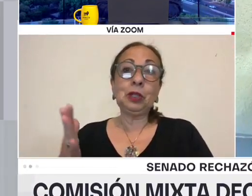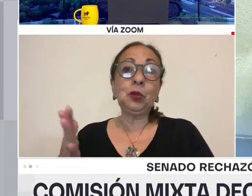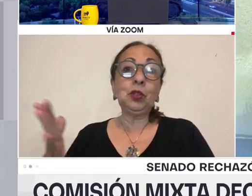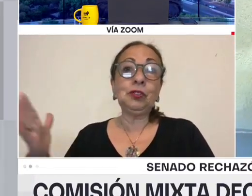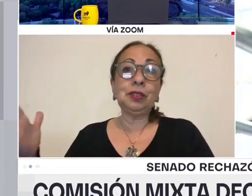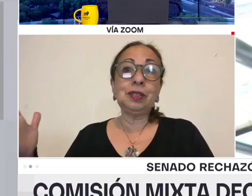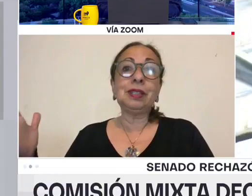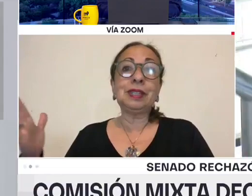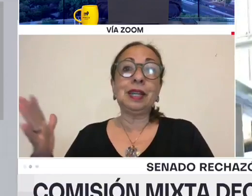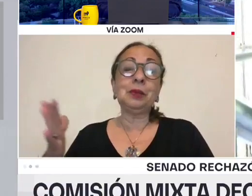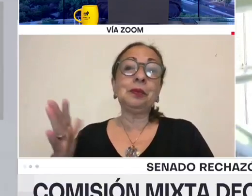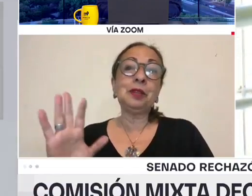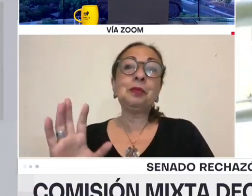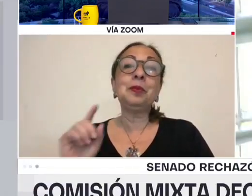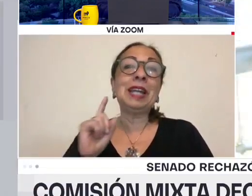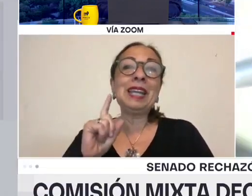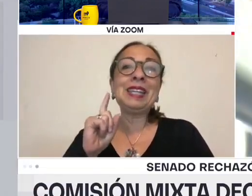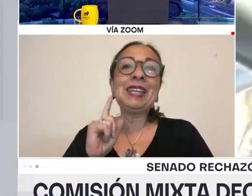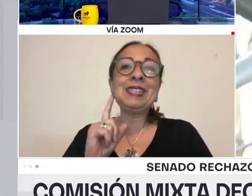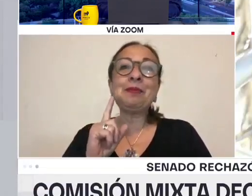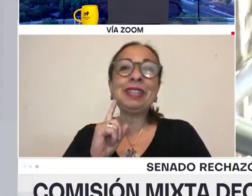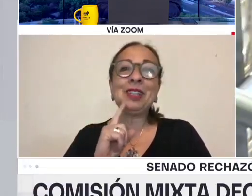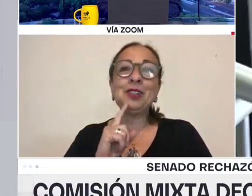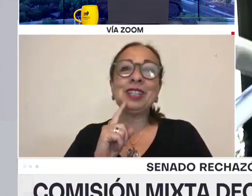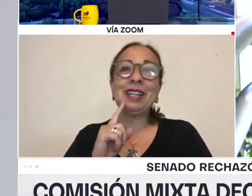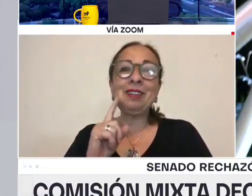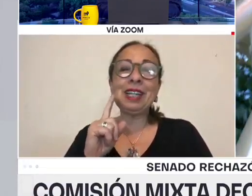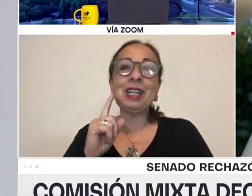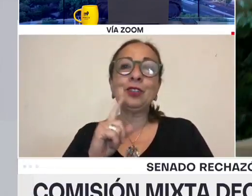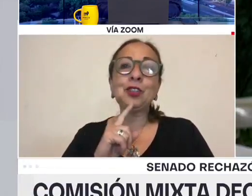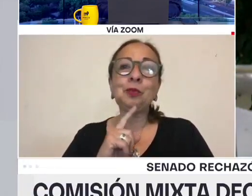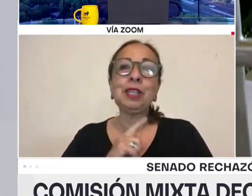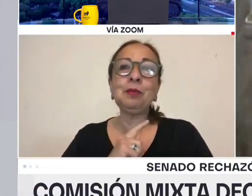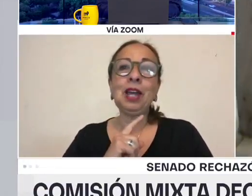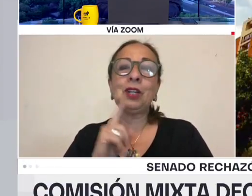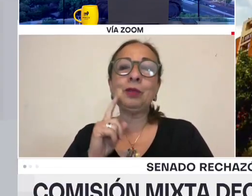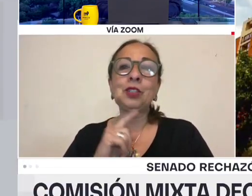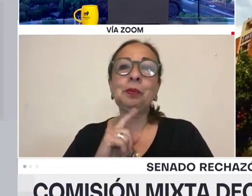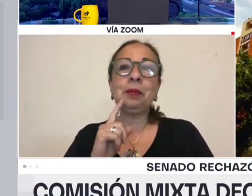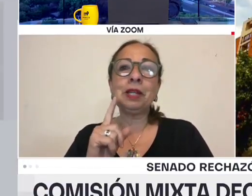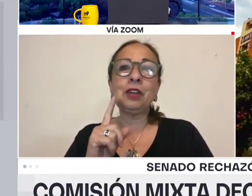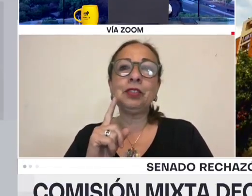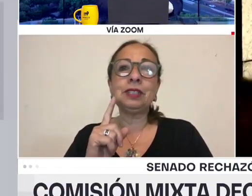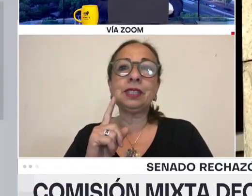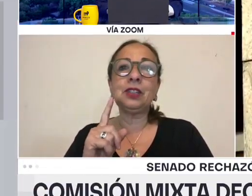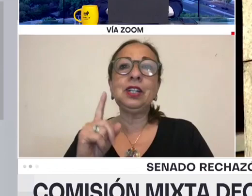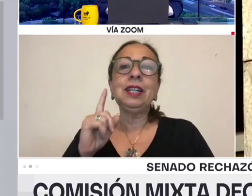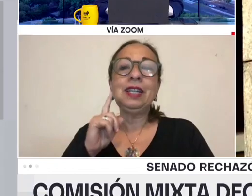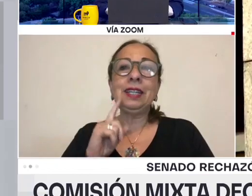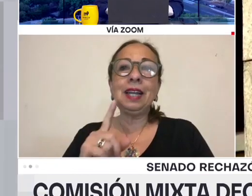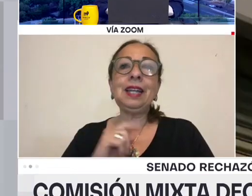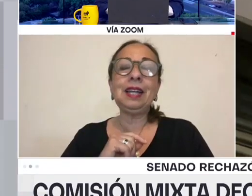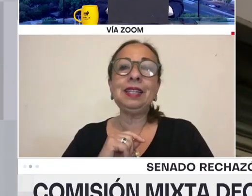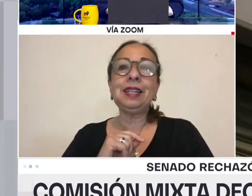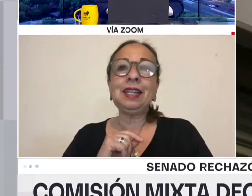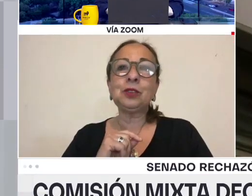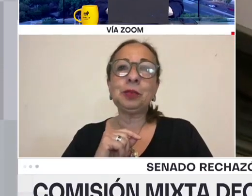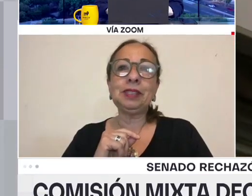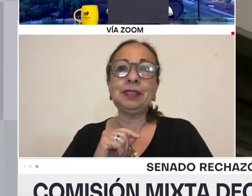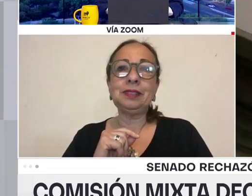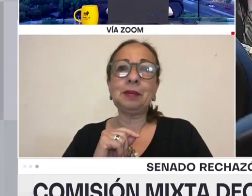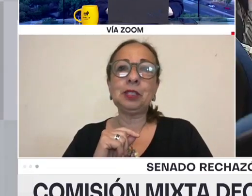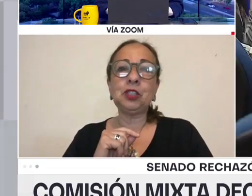Parte considerable. Claro, pero mira, es que esa parte considerable que es la que nosotros pedimos a la Comisión para el Mercado Financiero y a la